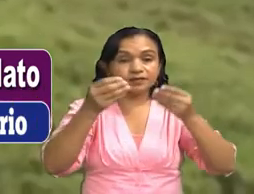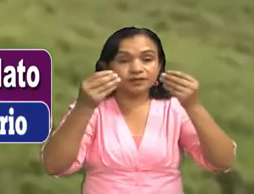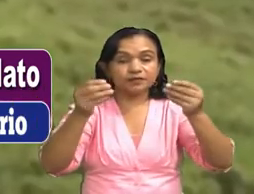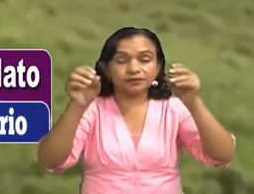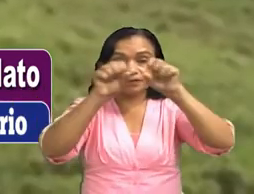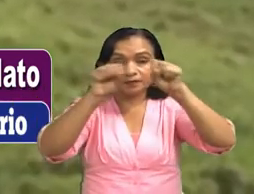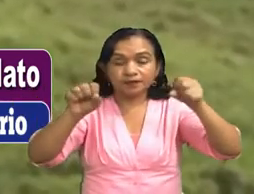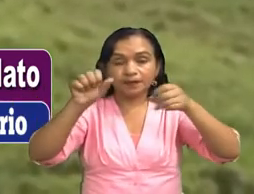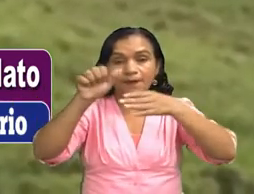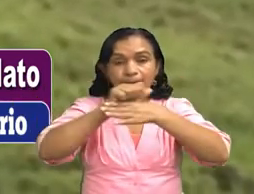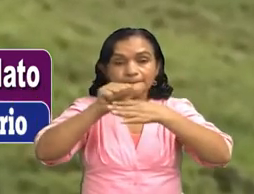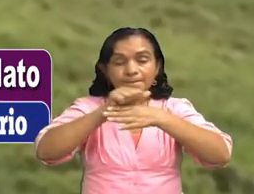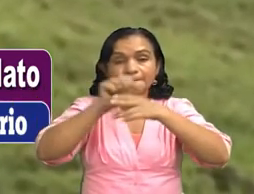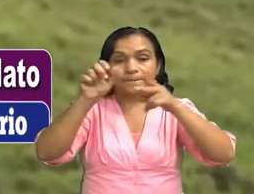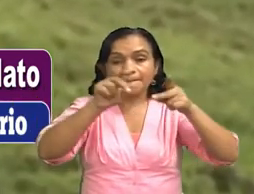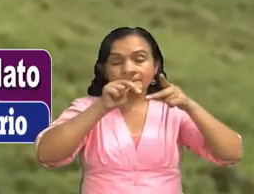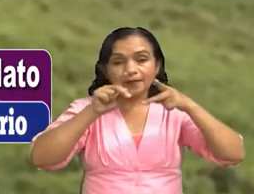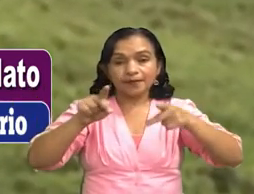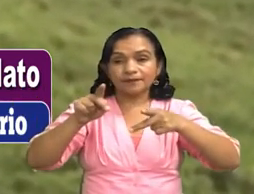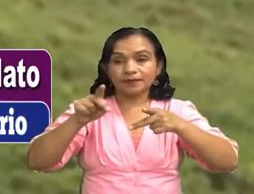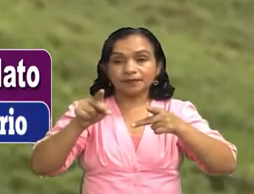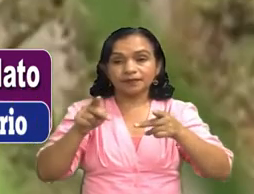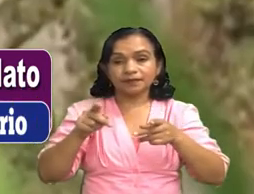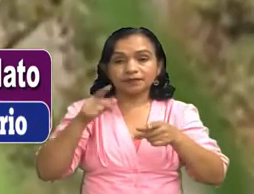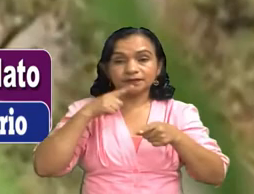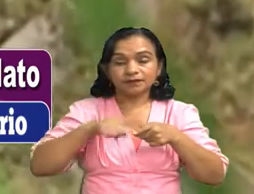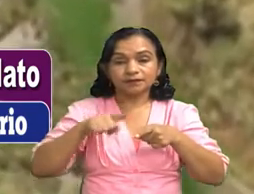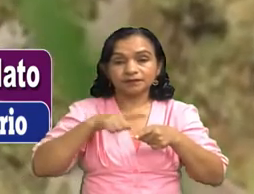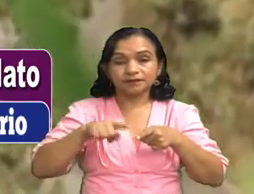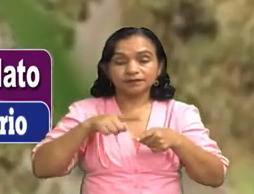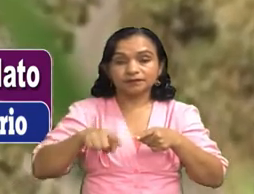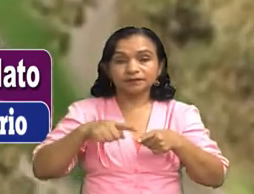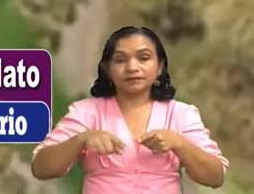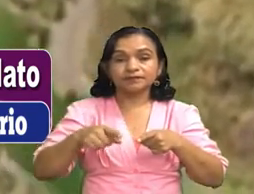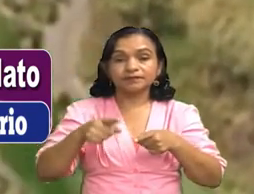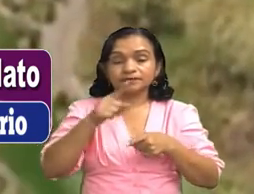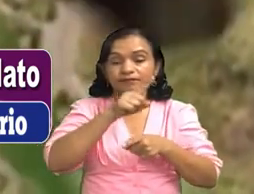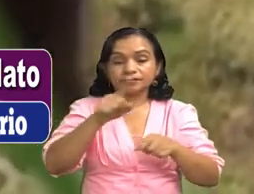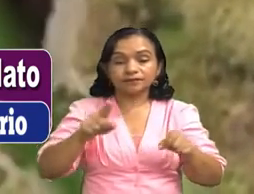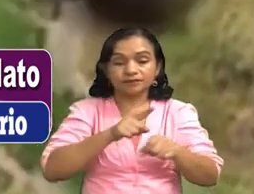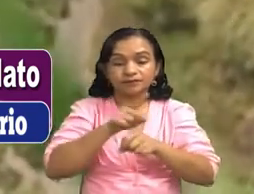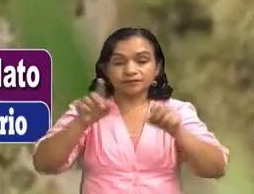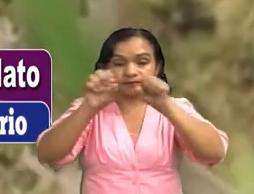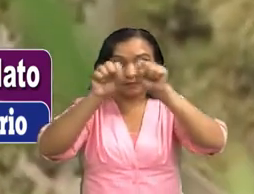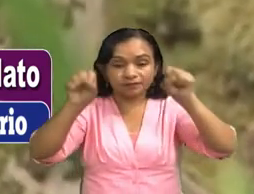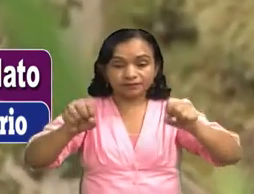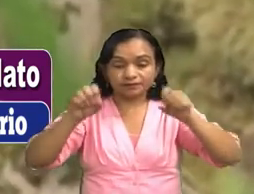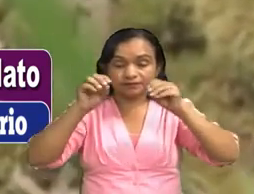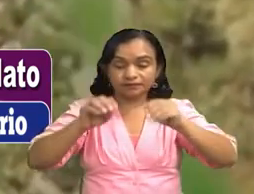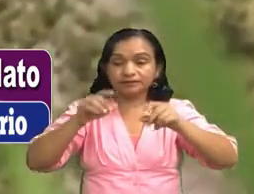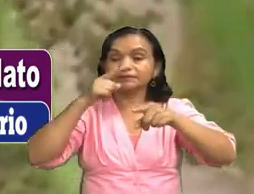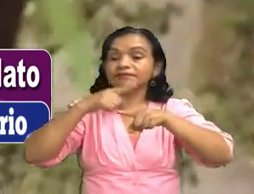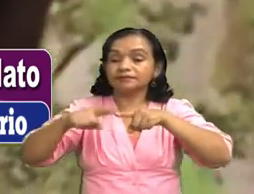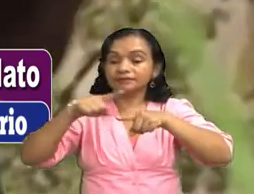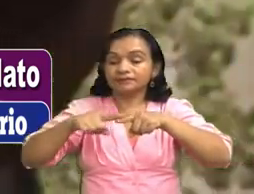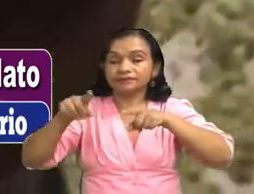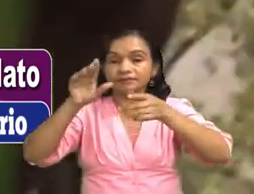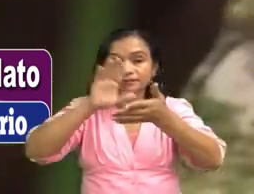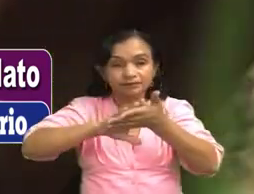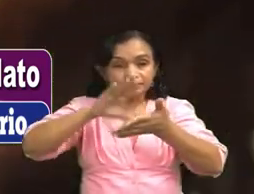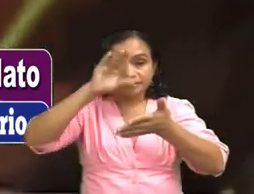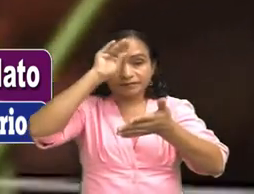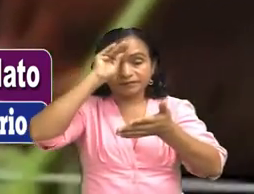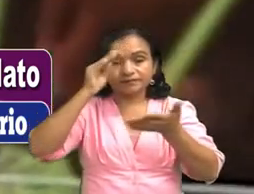capacidad. Okay. Al mismo productor que llega el día de pago, venga, hermano, 1 hora de capacitación, aquí vamos. ¿Qué